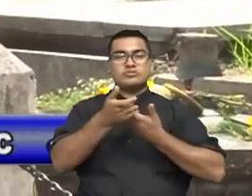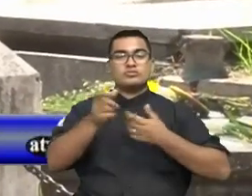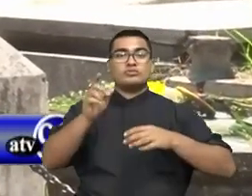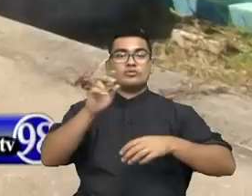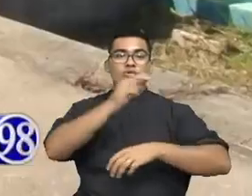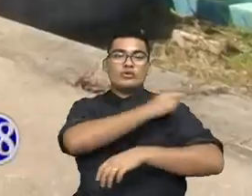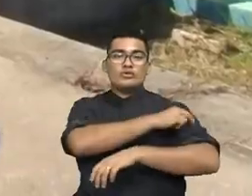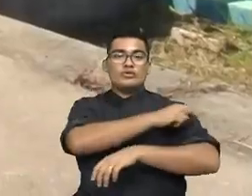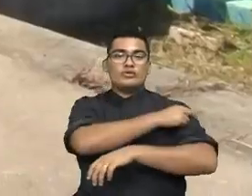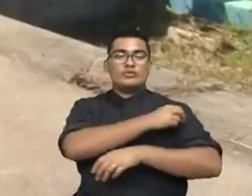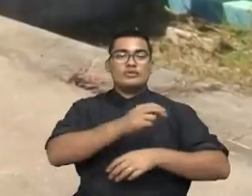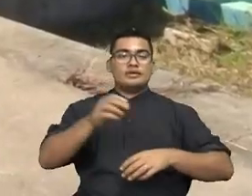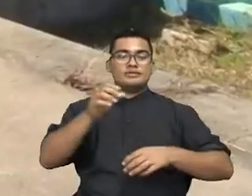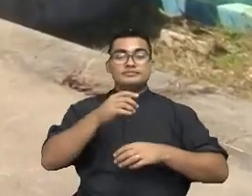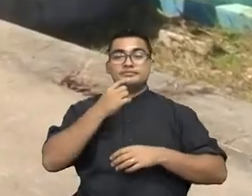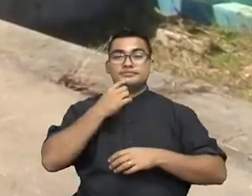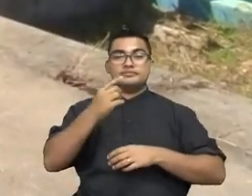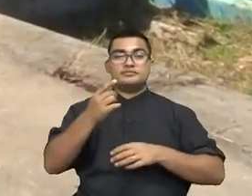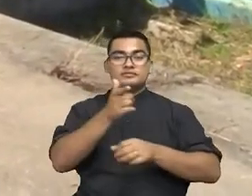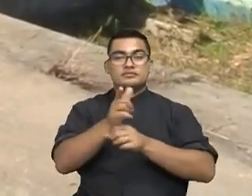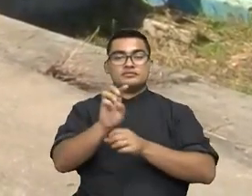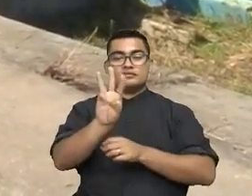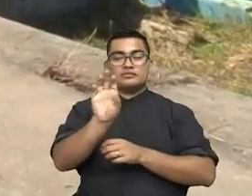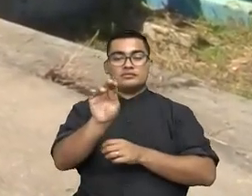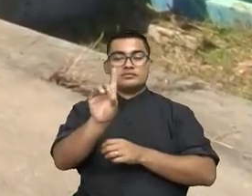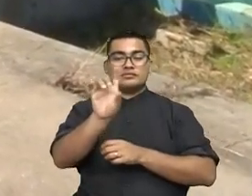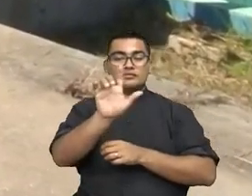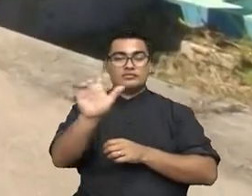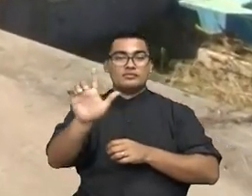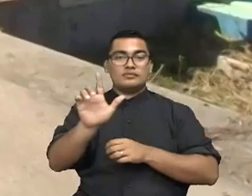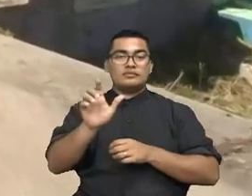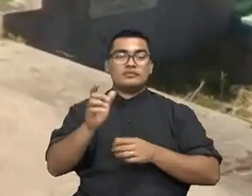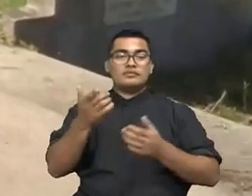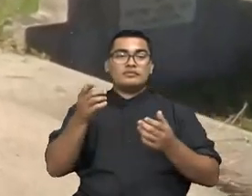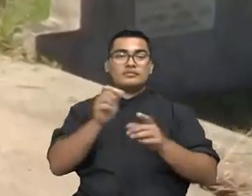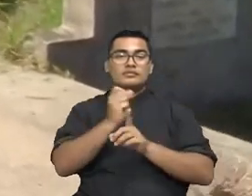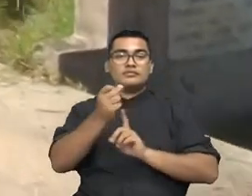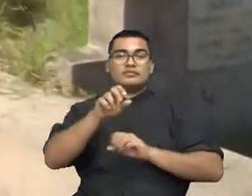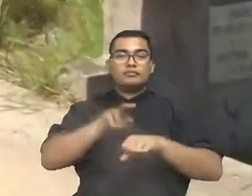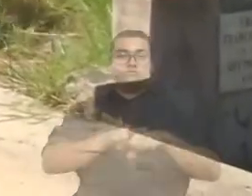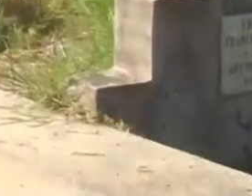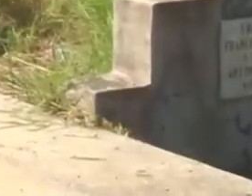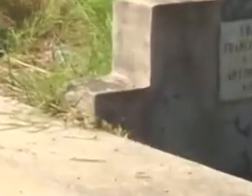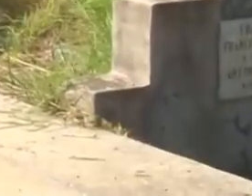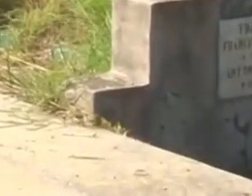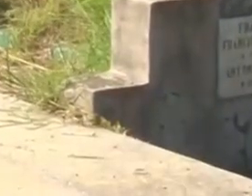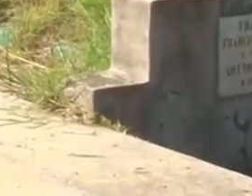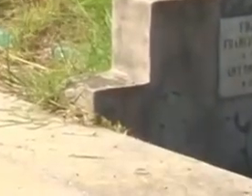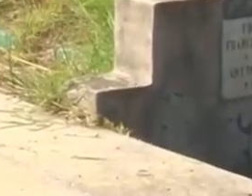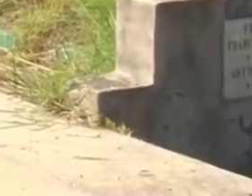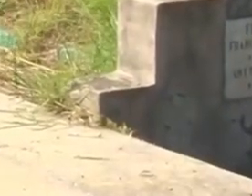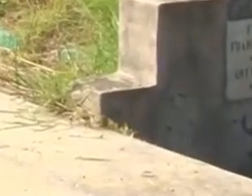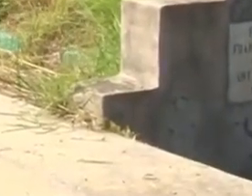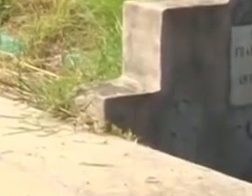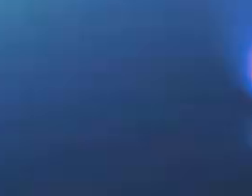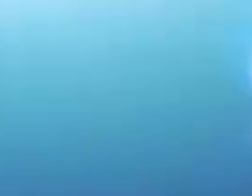un puesto médico. Con cámara de Wendell Noguera, para el Canal Parlamentario les informó Vanessa Paz.